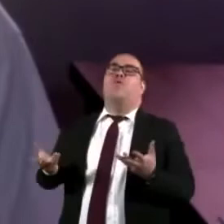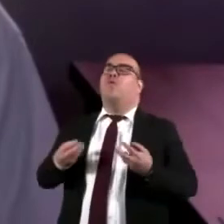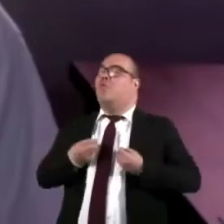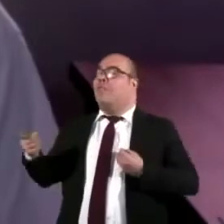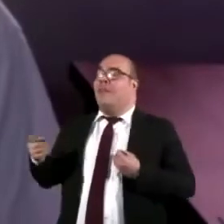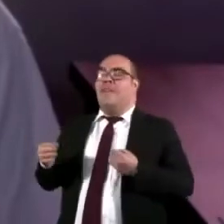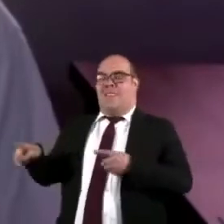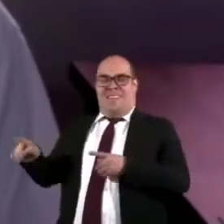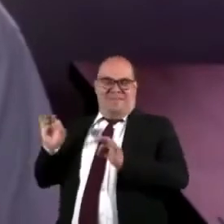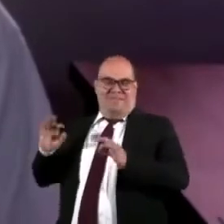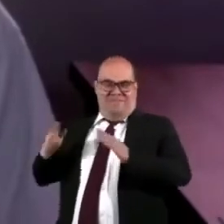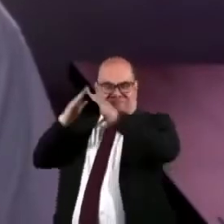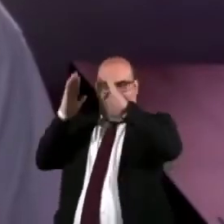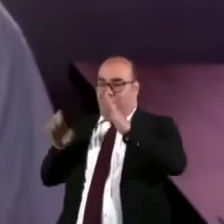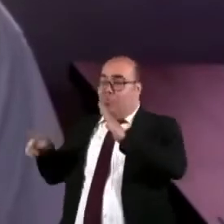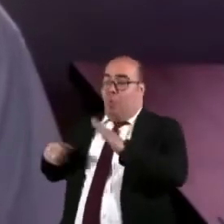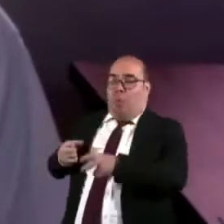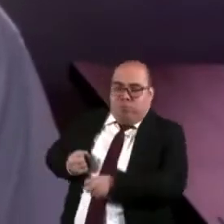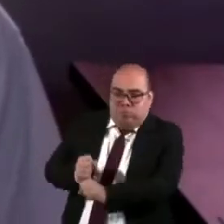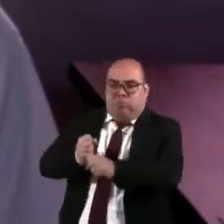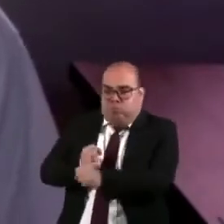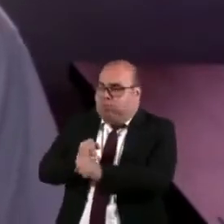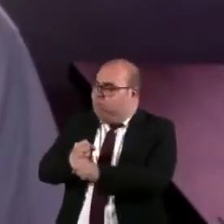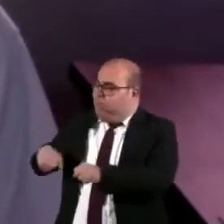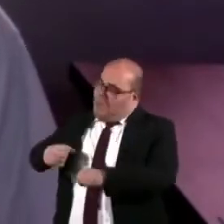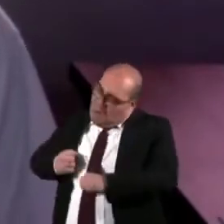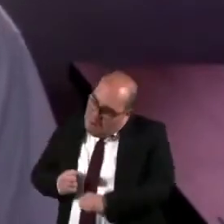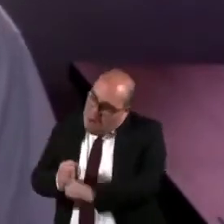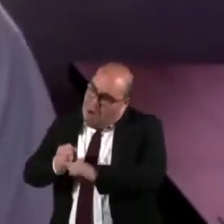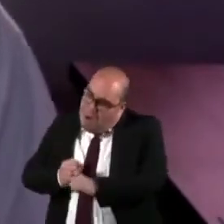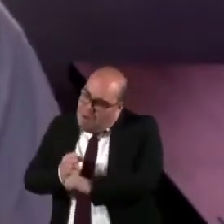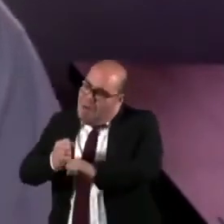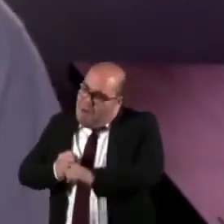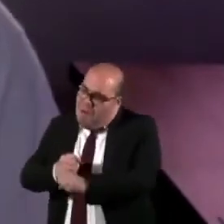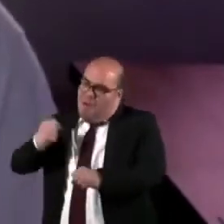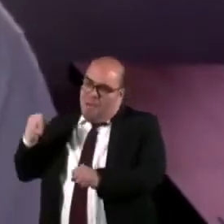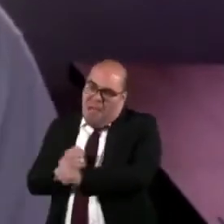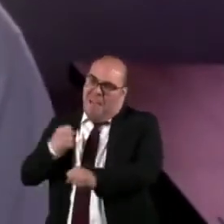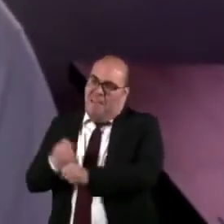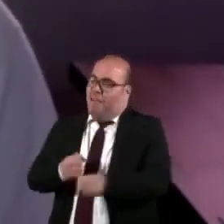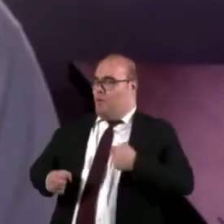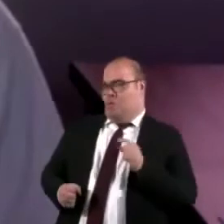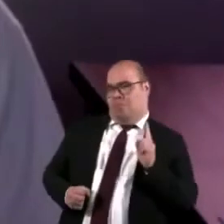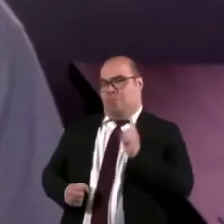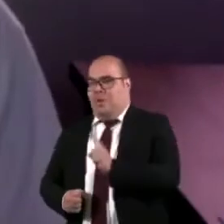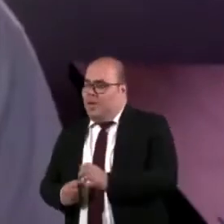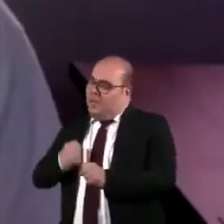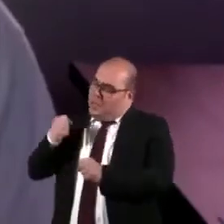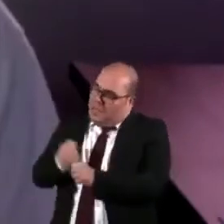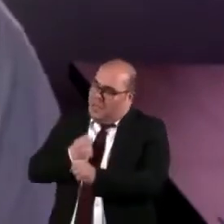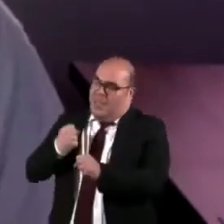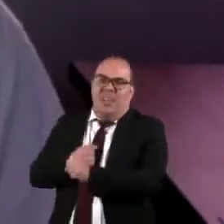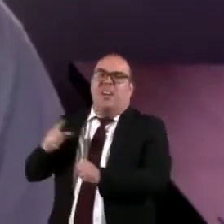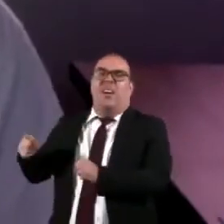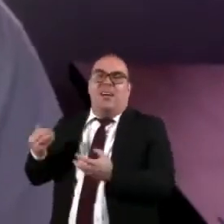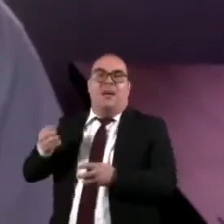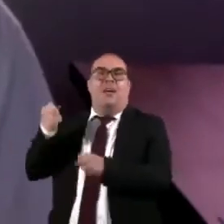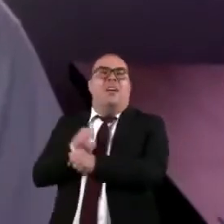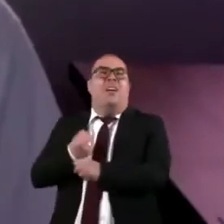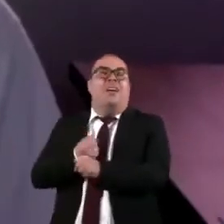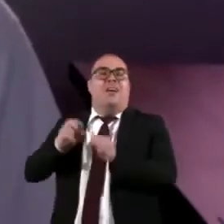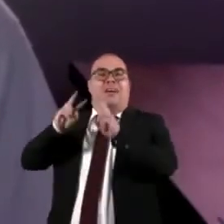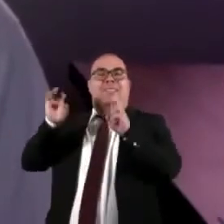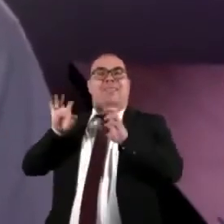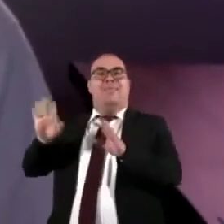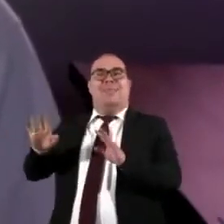su carpintería, porque él trabajaba el teatro y trabajamos ahí con él. Él montaba obras de teatro y en